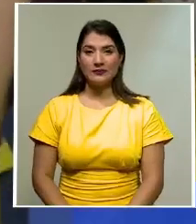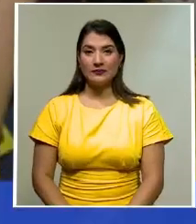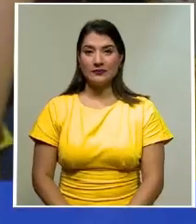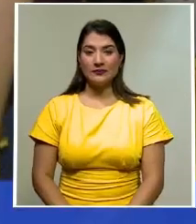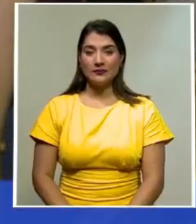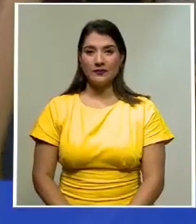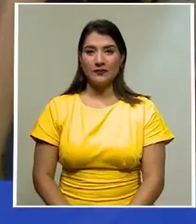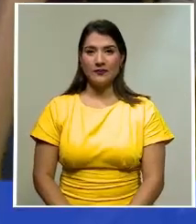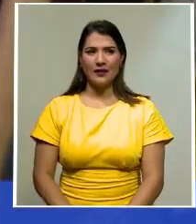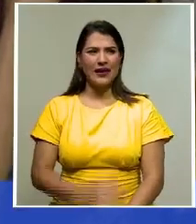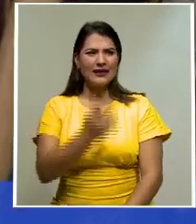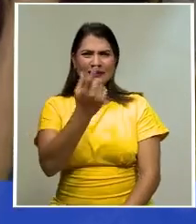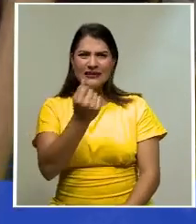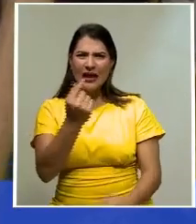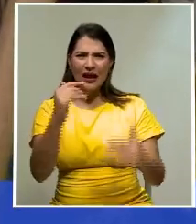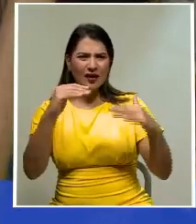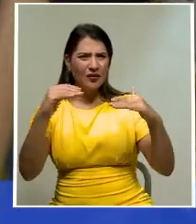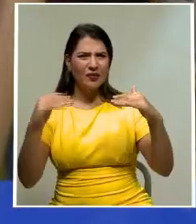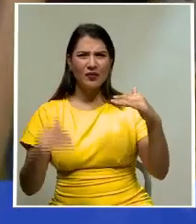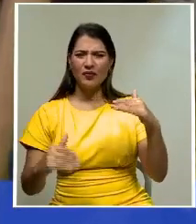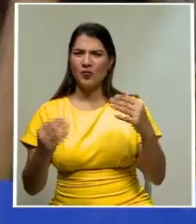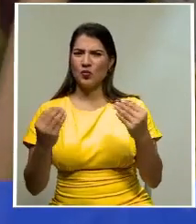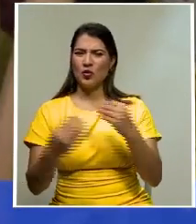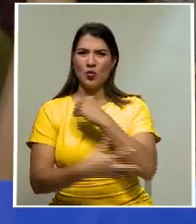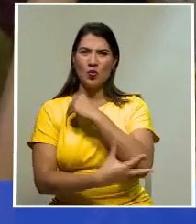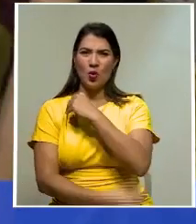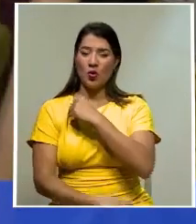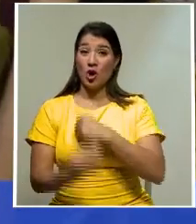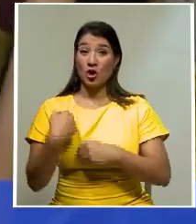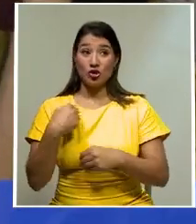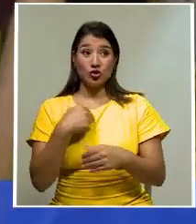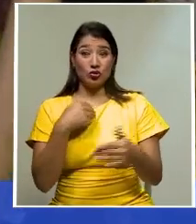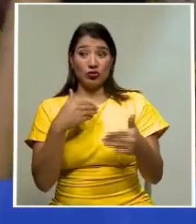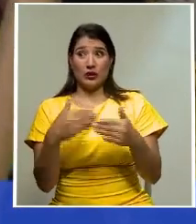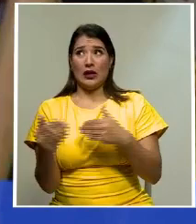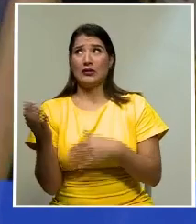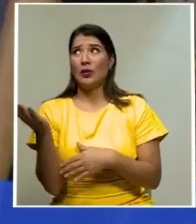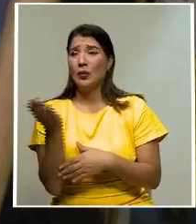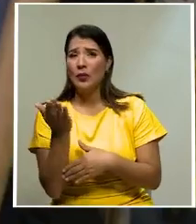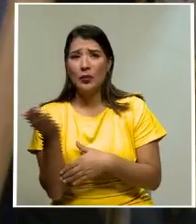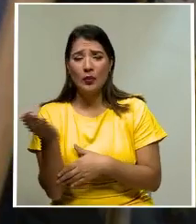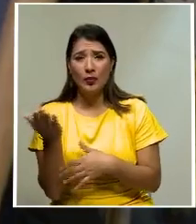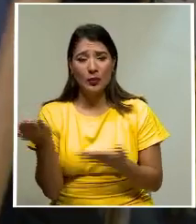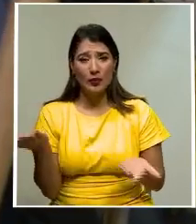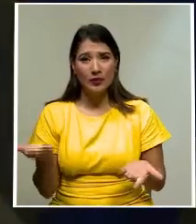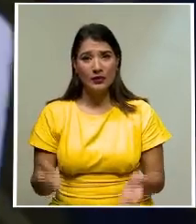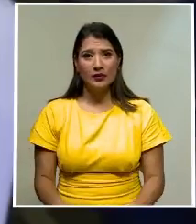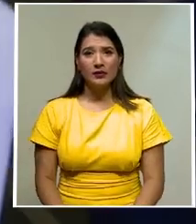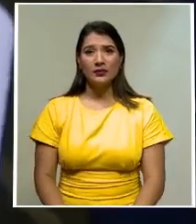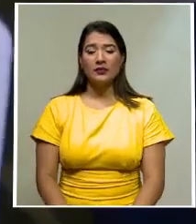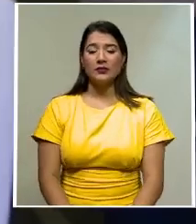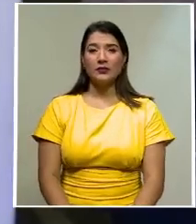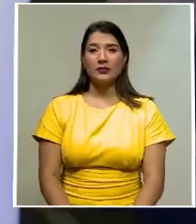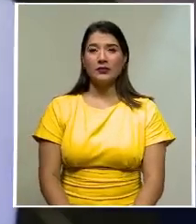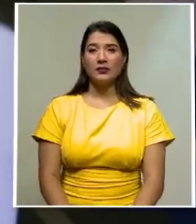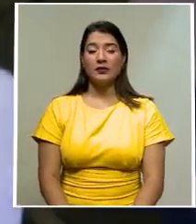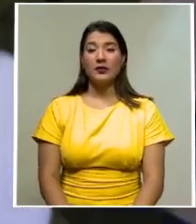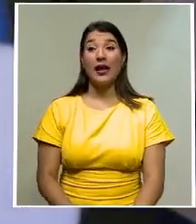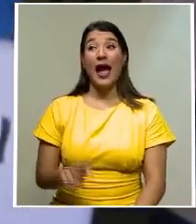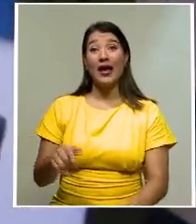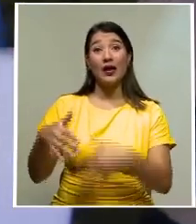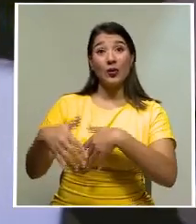por debajo de la línea de la pobreza. Estamos a punto de ser indigentes, los enfermeros de la cama. En la